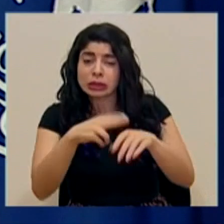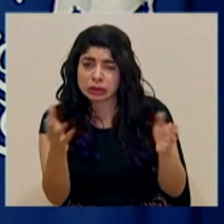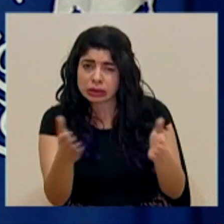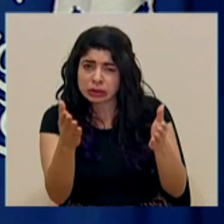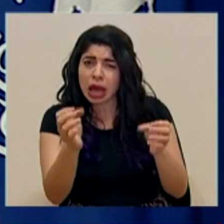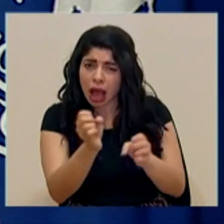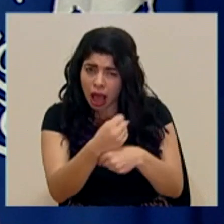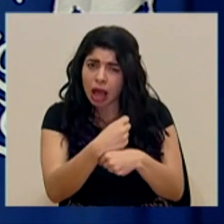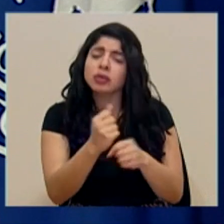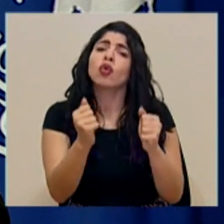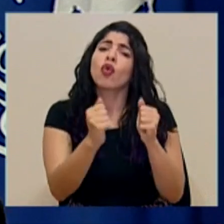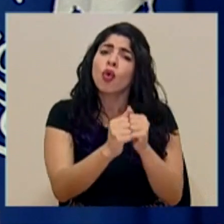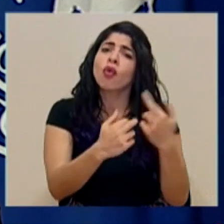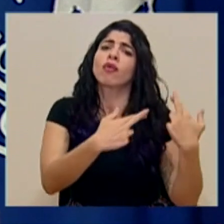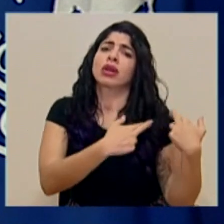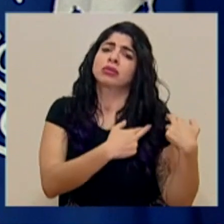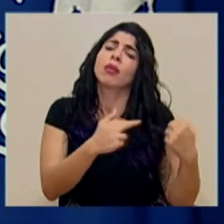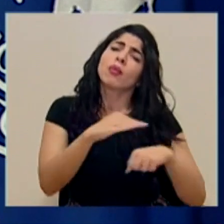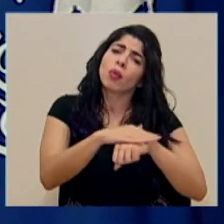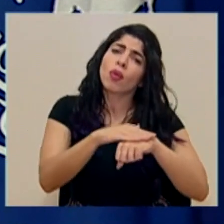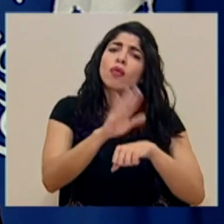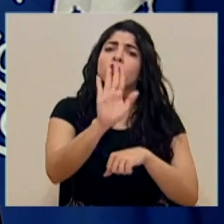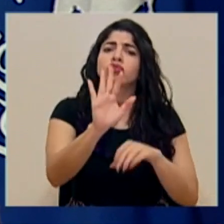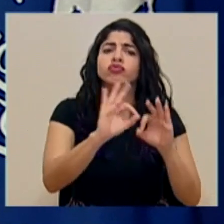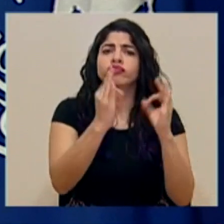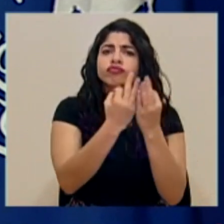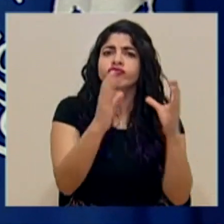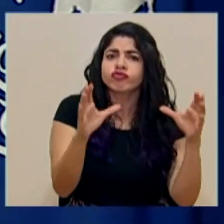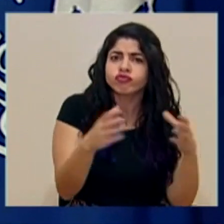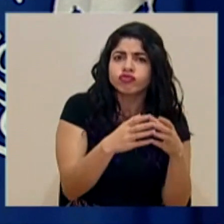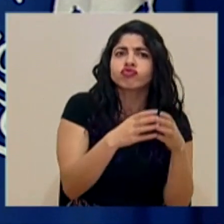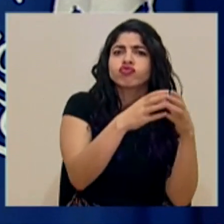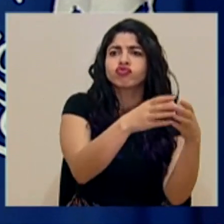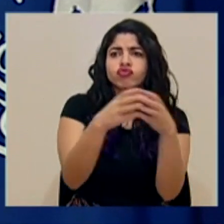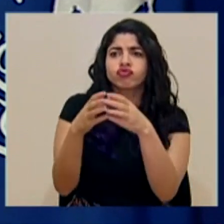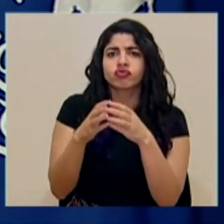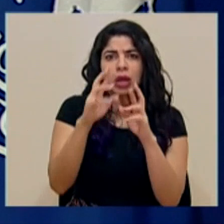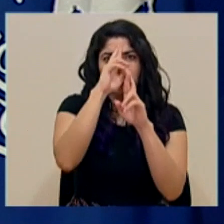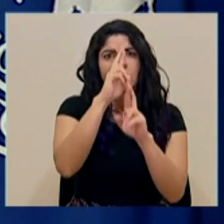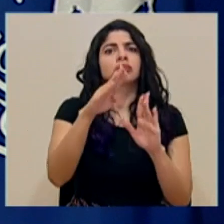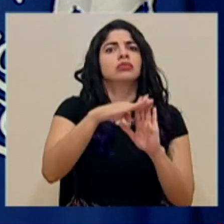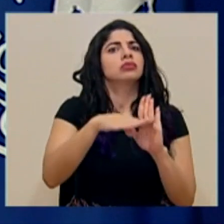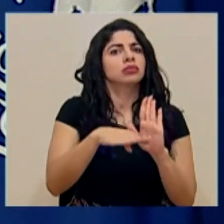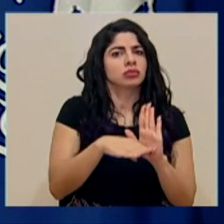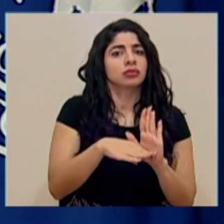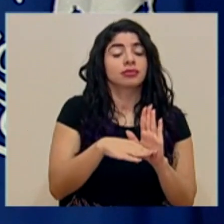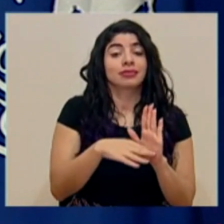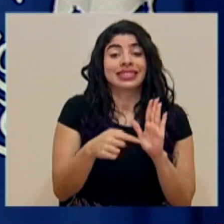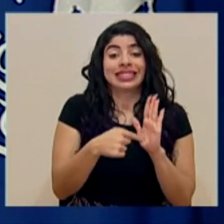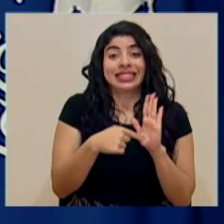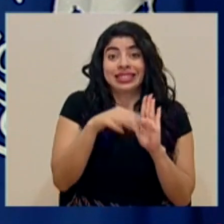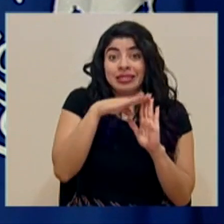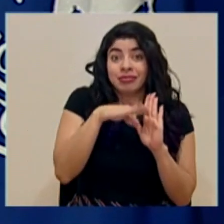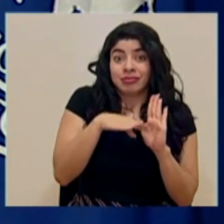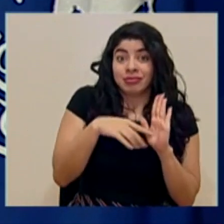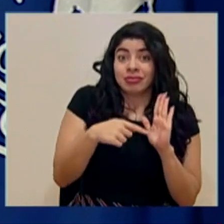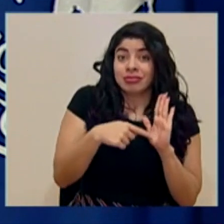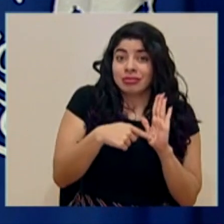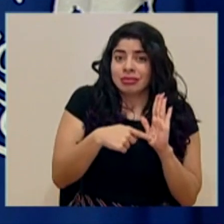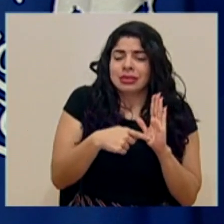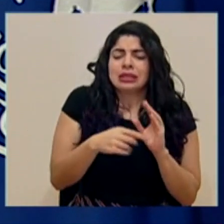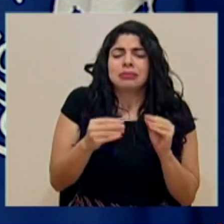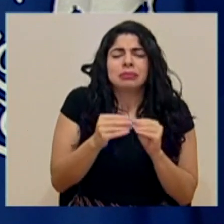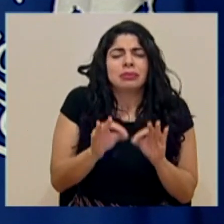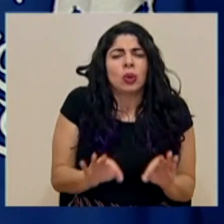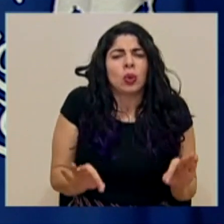con responsabilidad, por favor, en su burbuja social y respetando protocolos. Esta observación de protocolos es cada vez